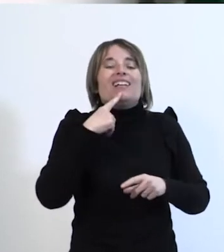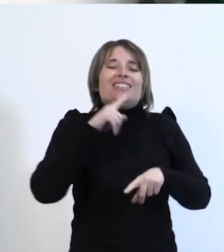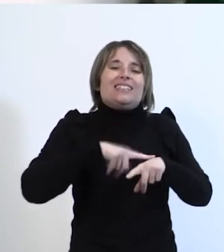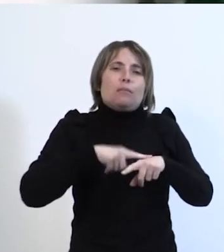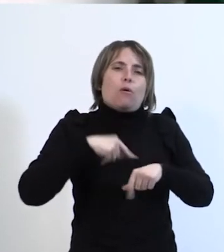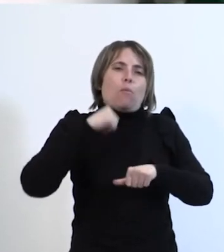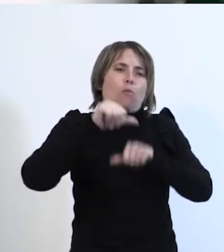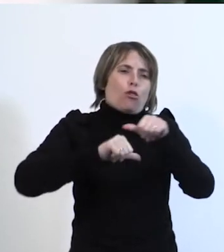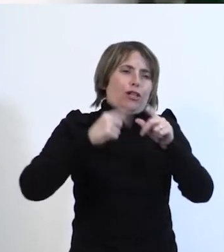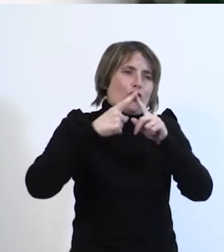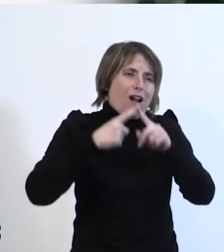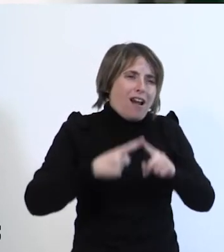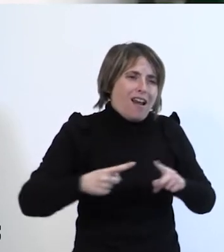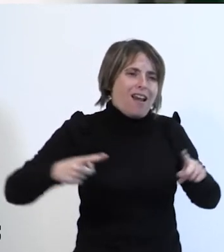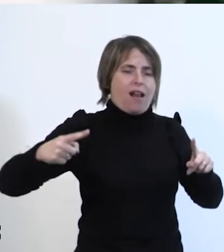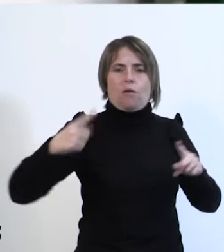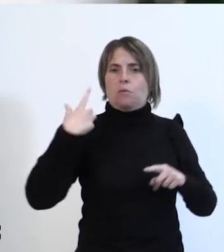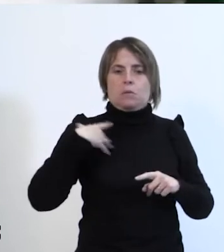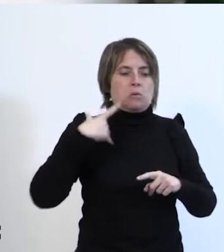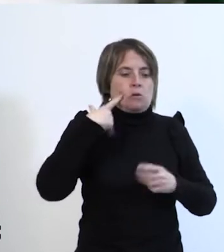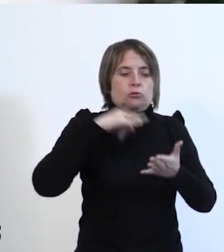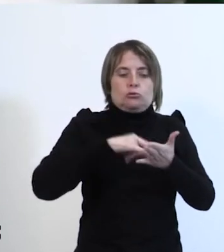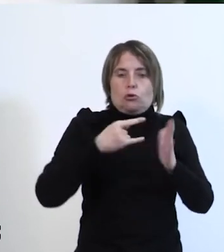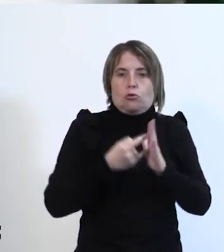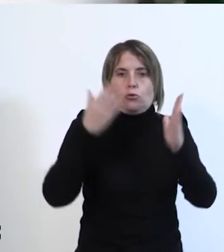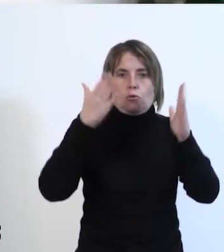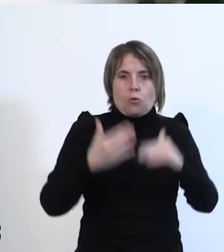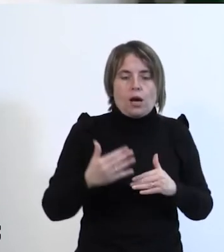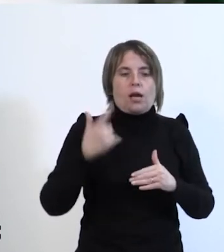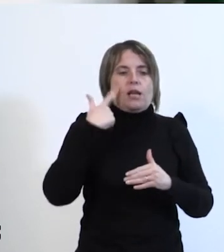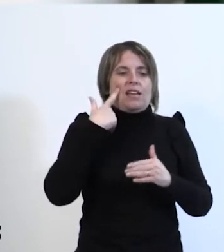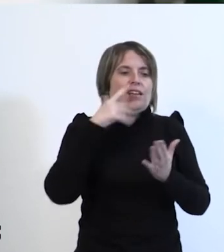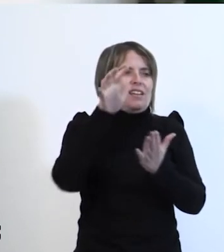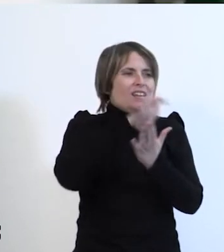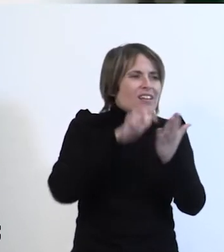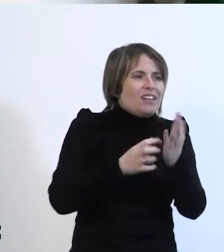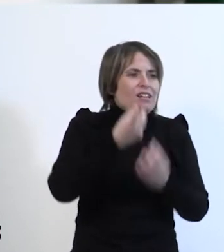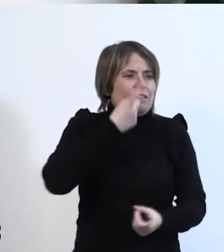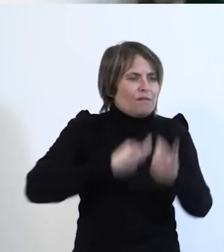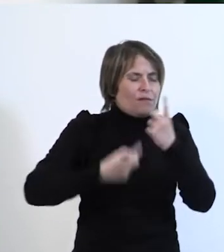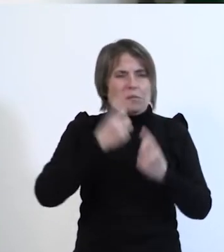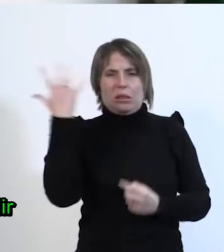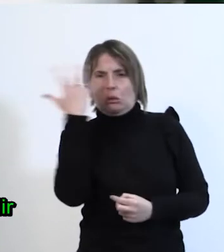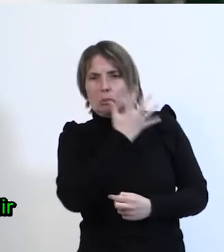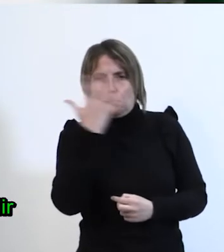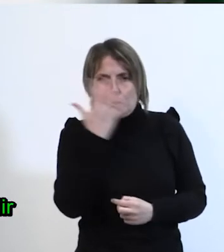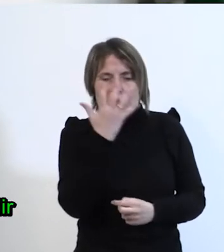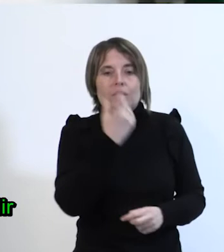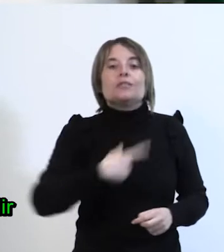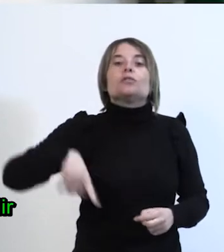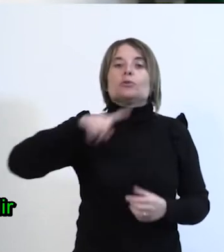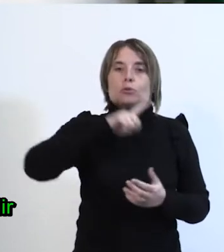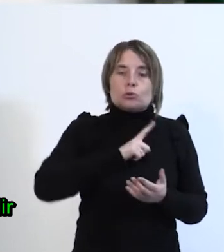un proceso largo ahí que no resuelven, que va alterando la información, y